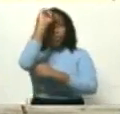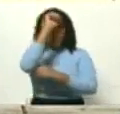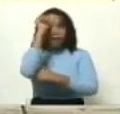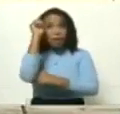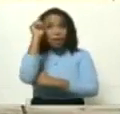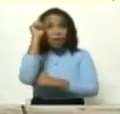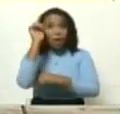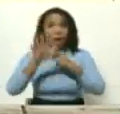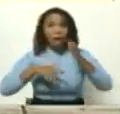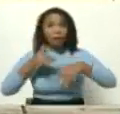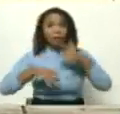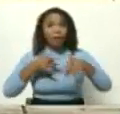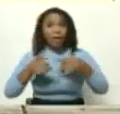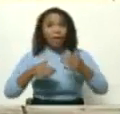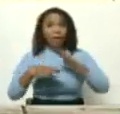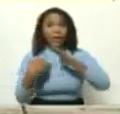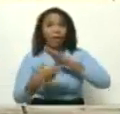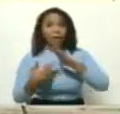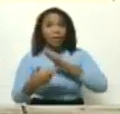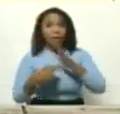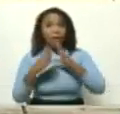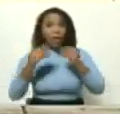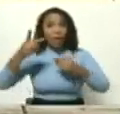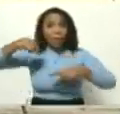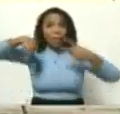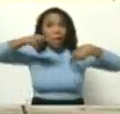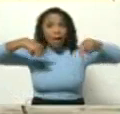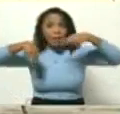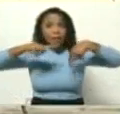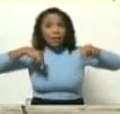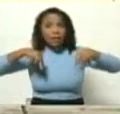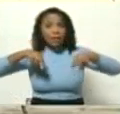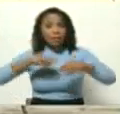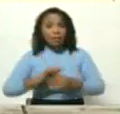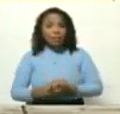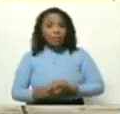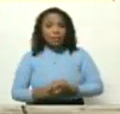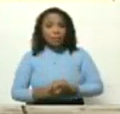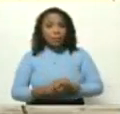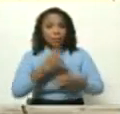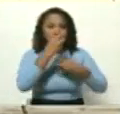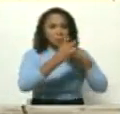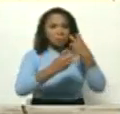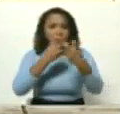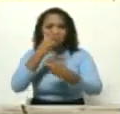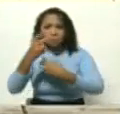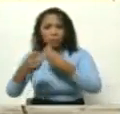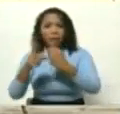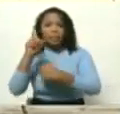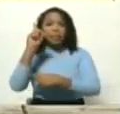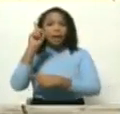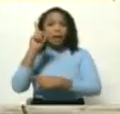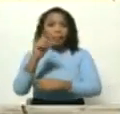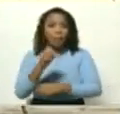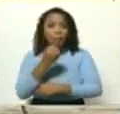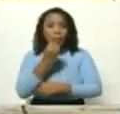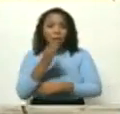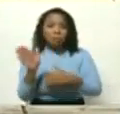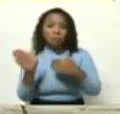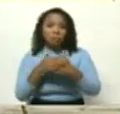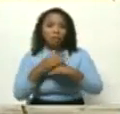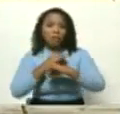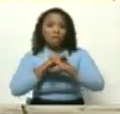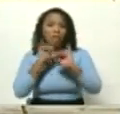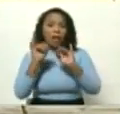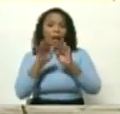las actividades recreativas en todas las plazas, monumentos turísticos, y también, bueno, cerraremos la